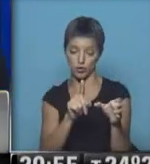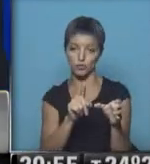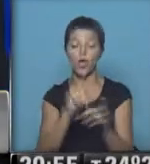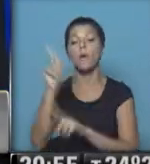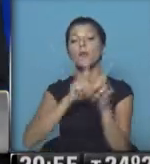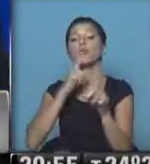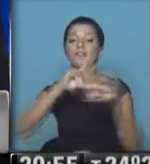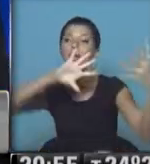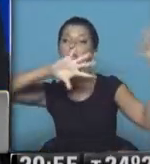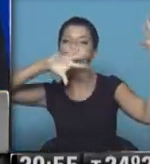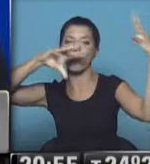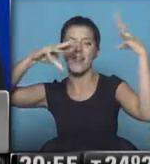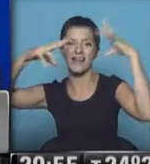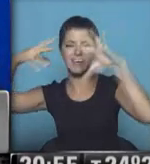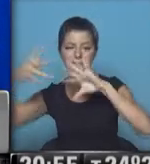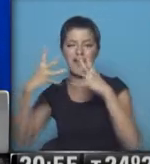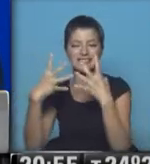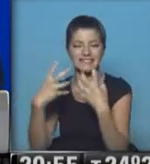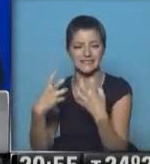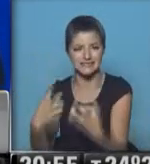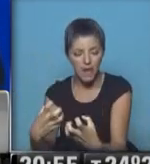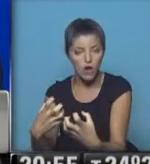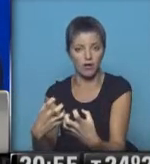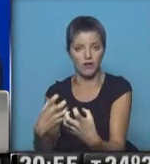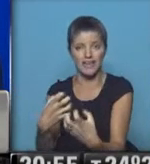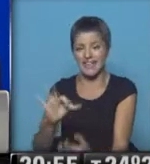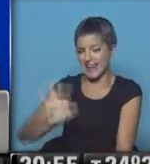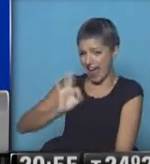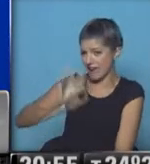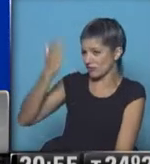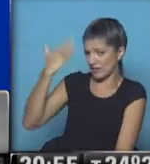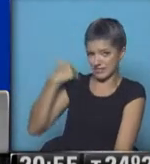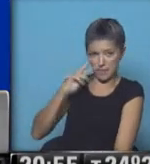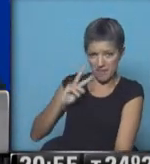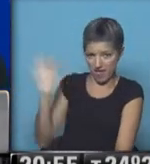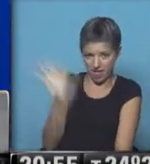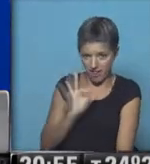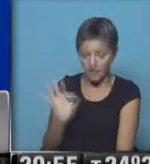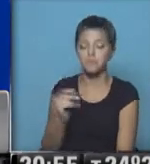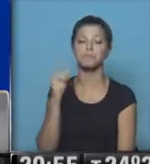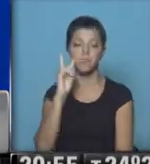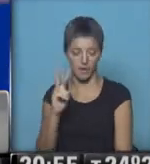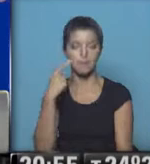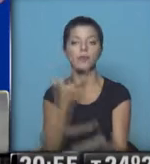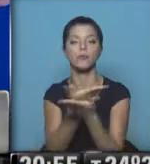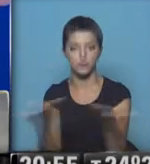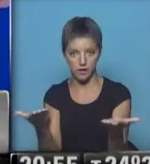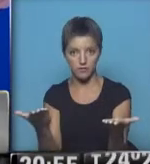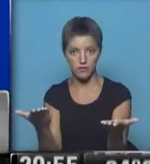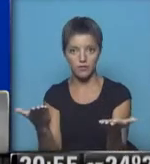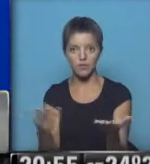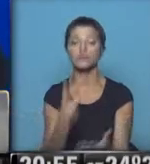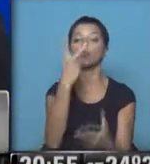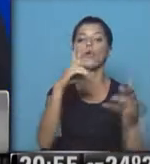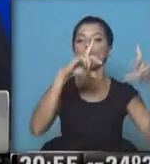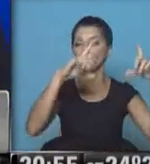del cambio climático hay una sequía que en décadas no se vio en california mire para muestra bata bastan dos